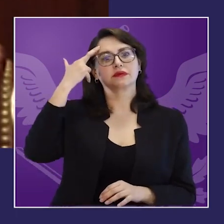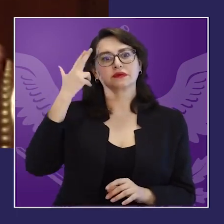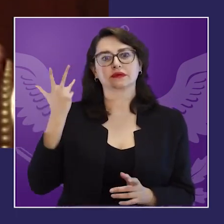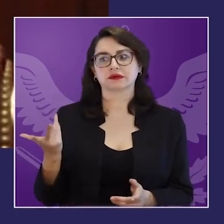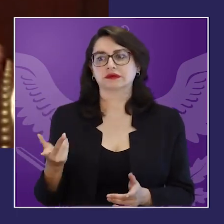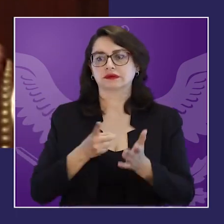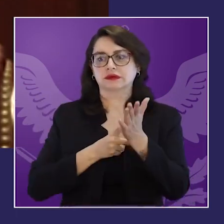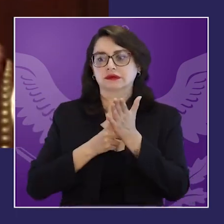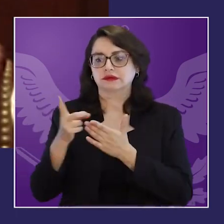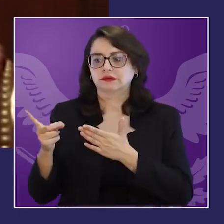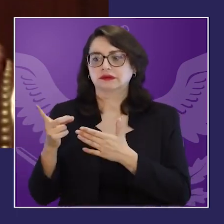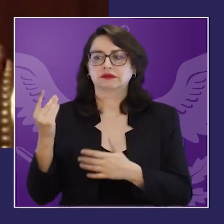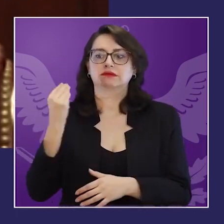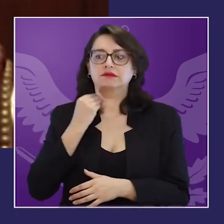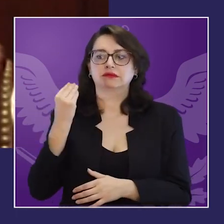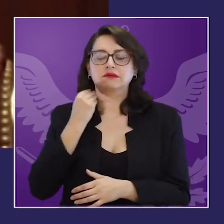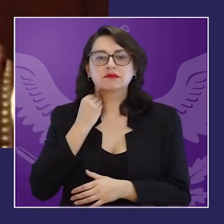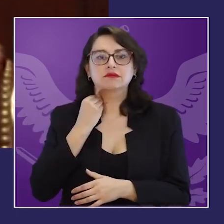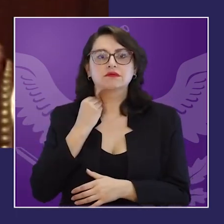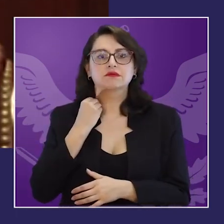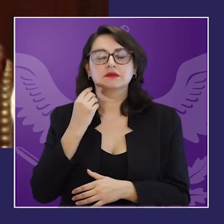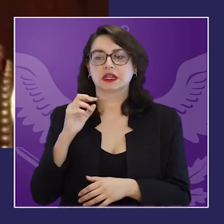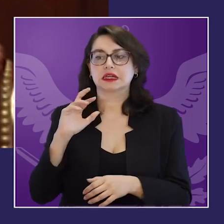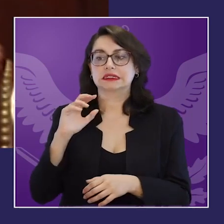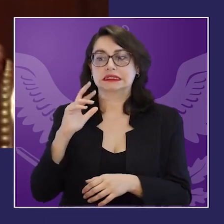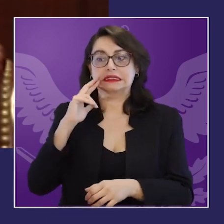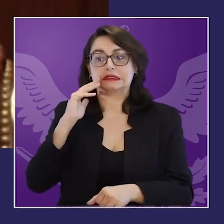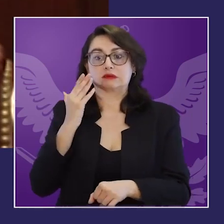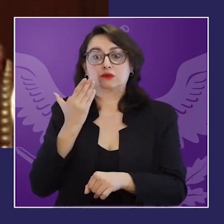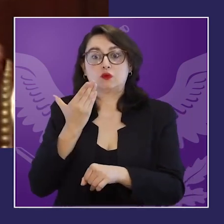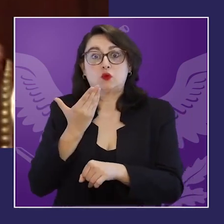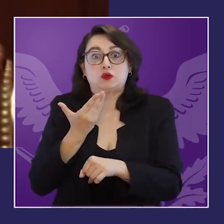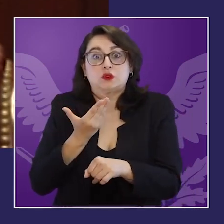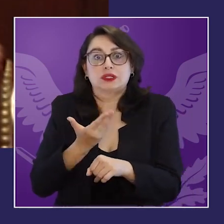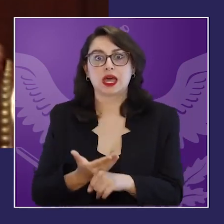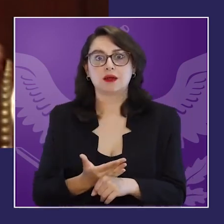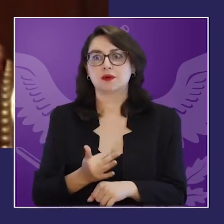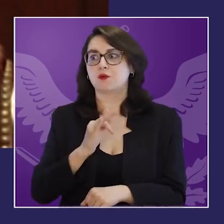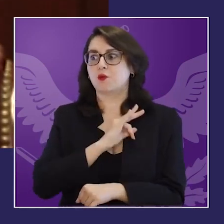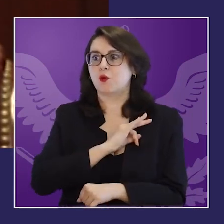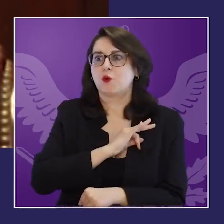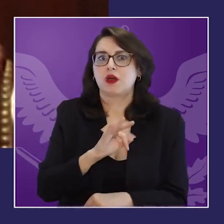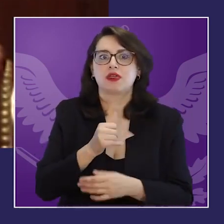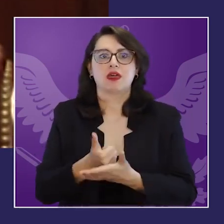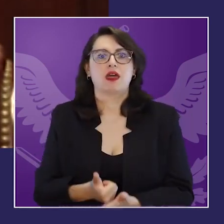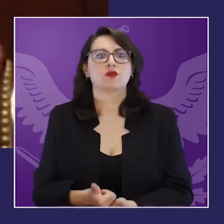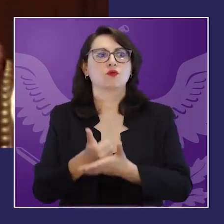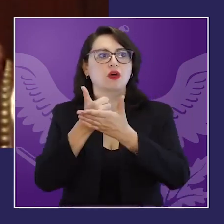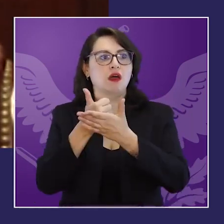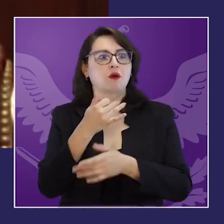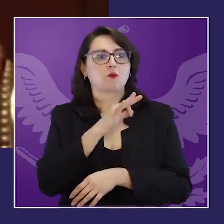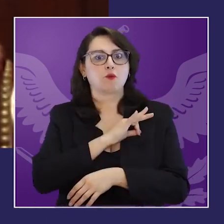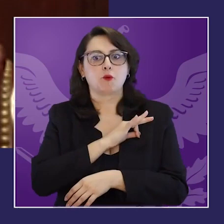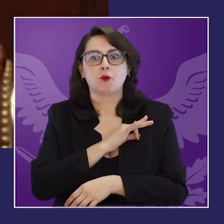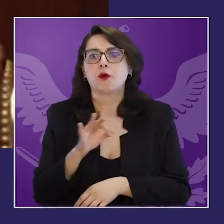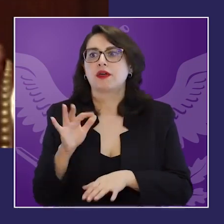volver, y lo decía esta mañana, lo decía Natalia, es volver al poder simbólico del derecho, o sea, la responsabilidad que tiene la